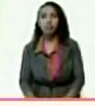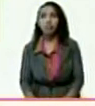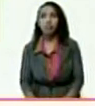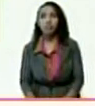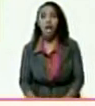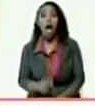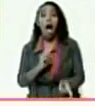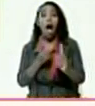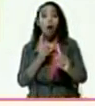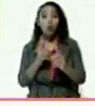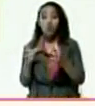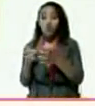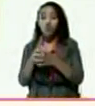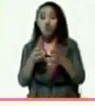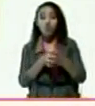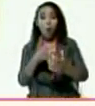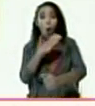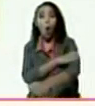Algunos sectores de la oposición,